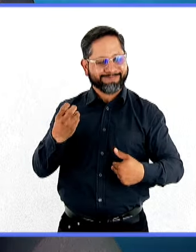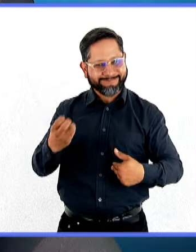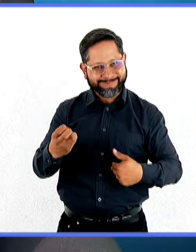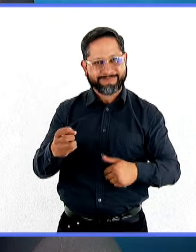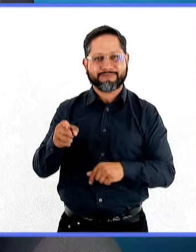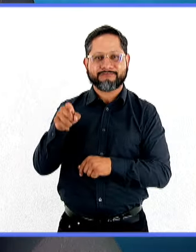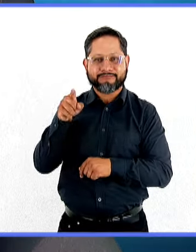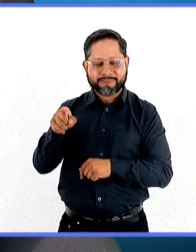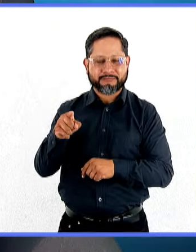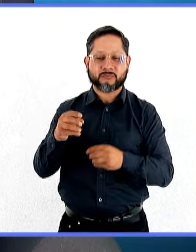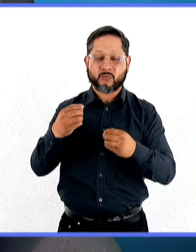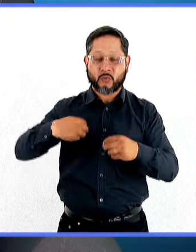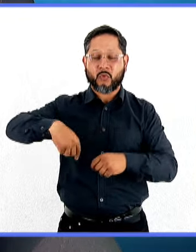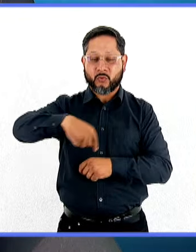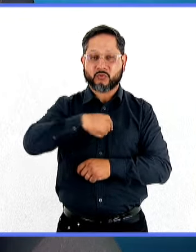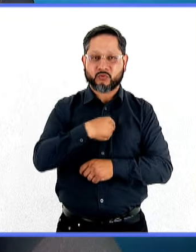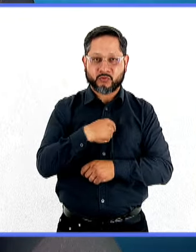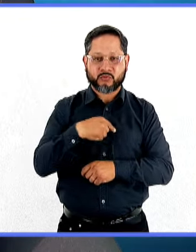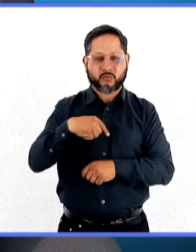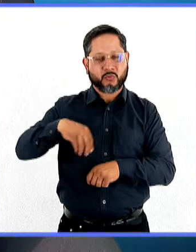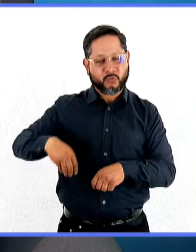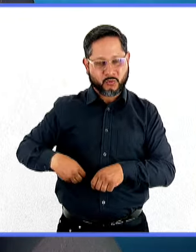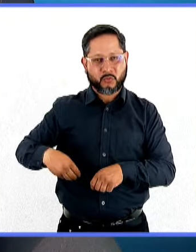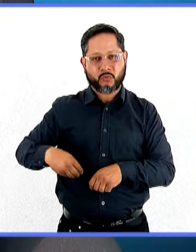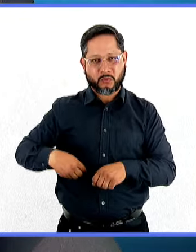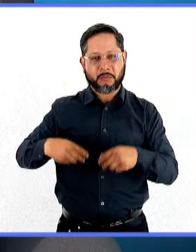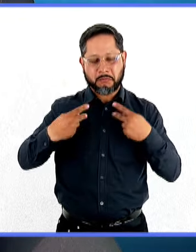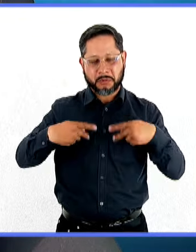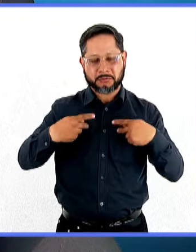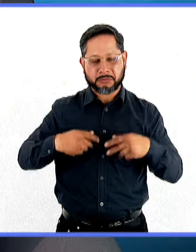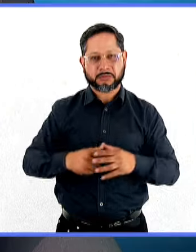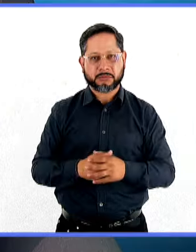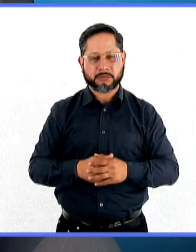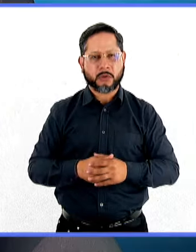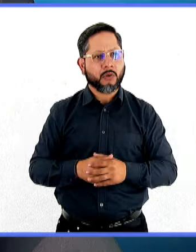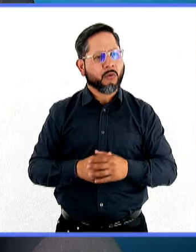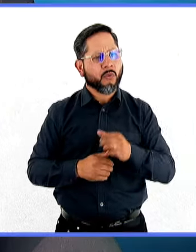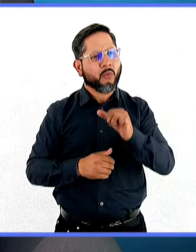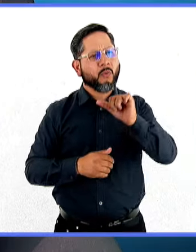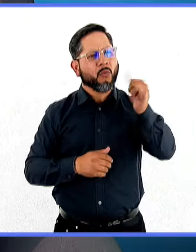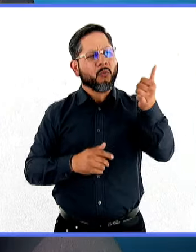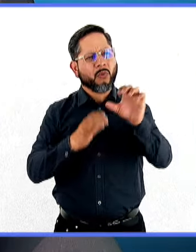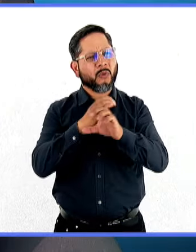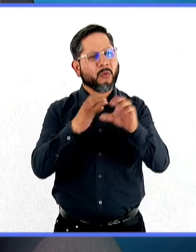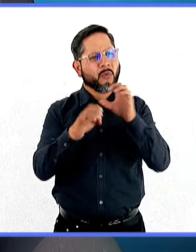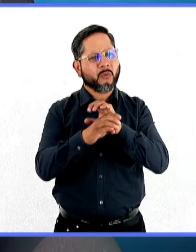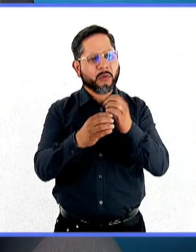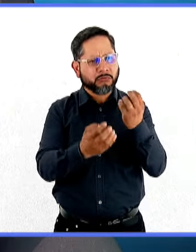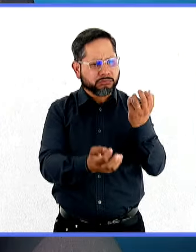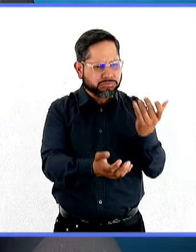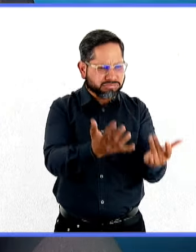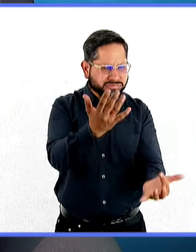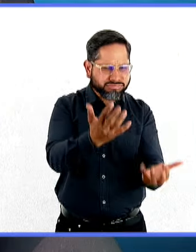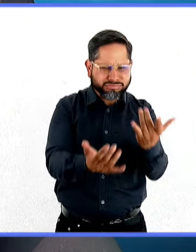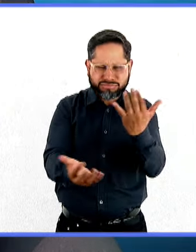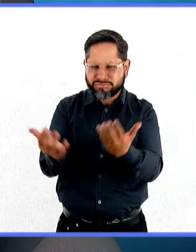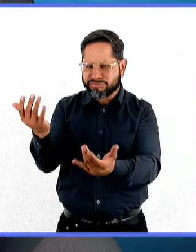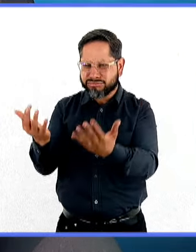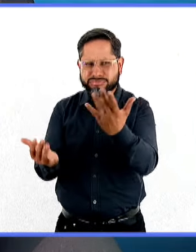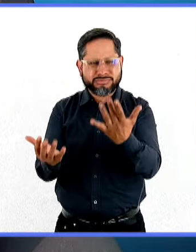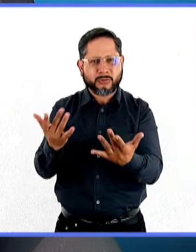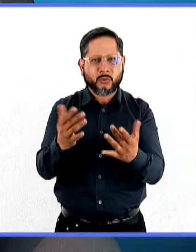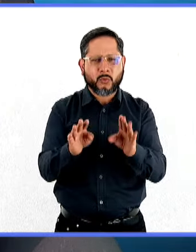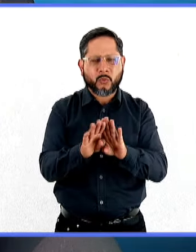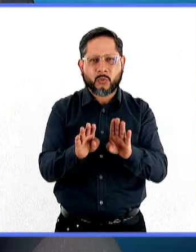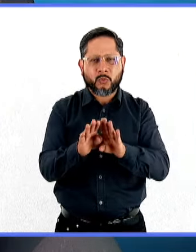porcentaje tenemos mucho que ver esto es a lo que se le consideran las causas directas Pero hay otras causas que leí por ahí son estas indirectas y